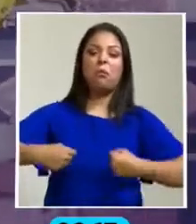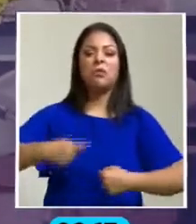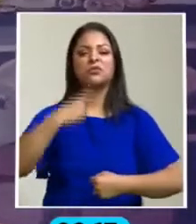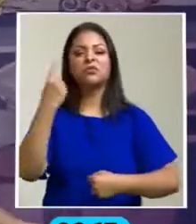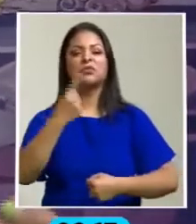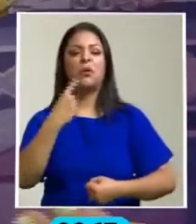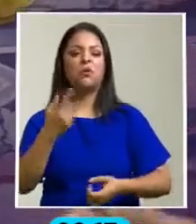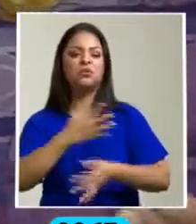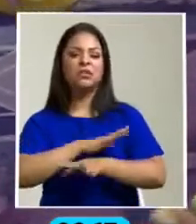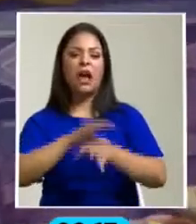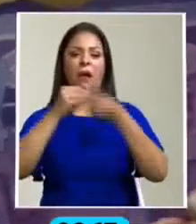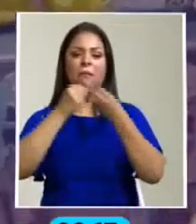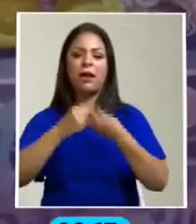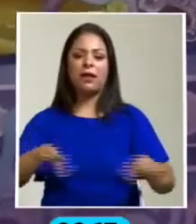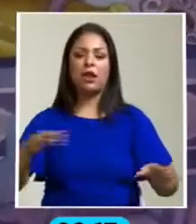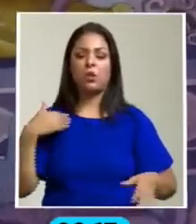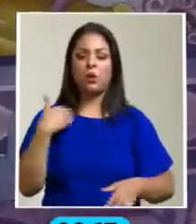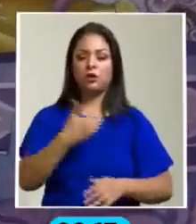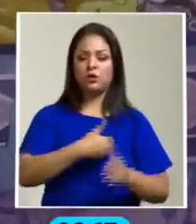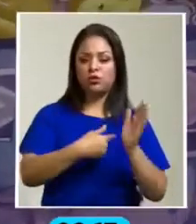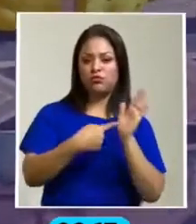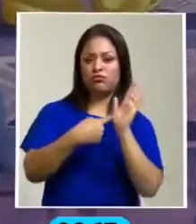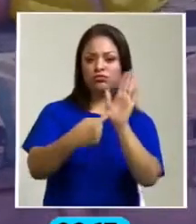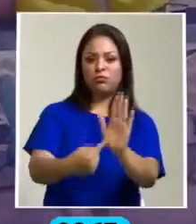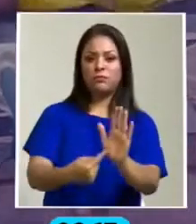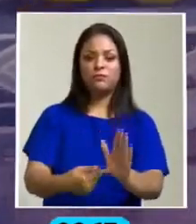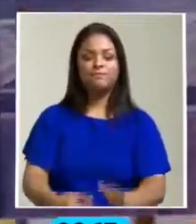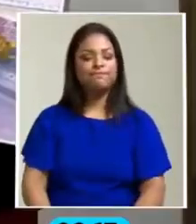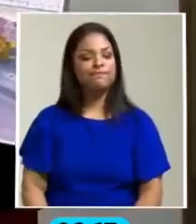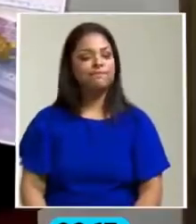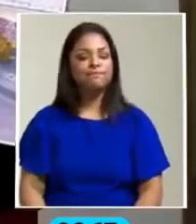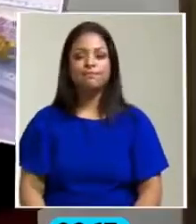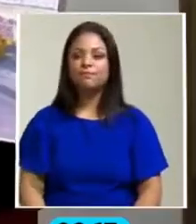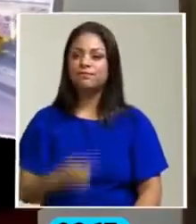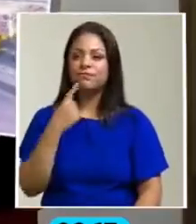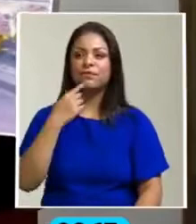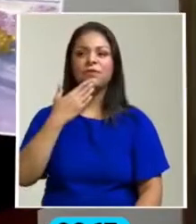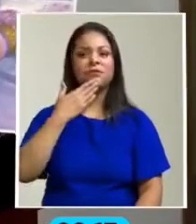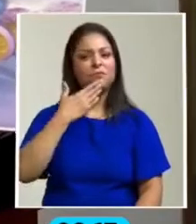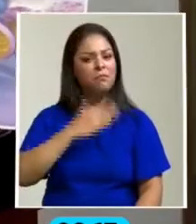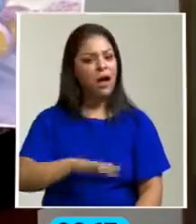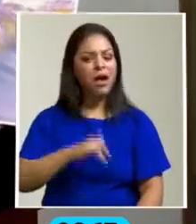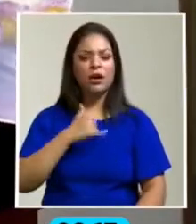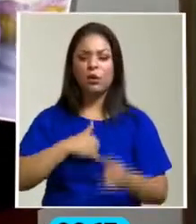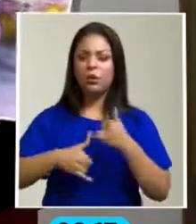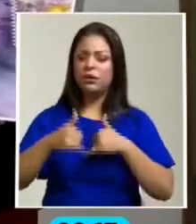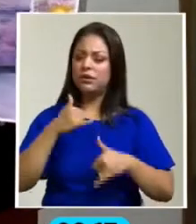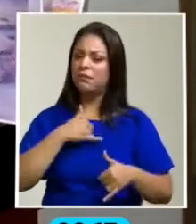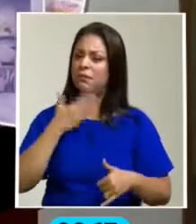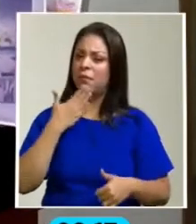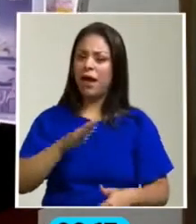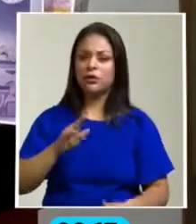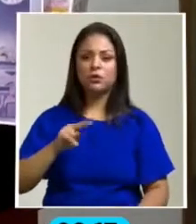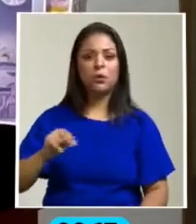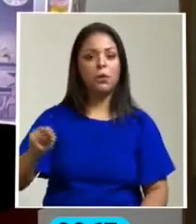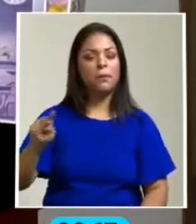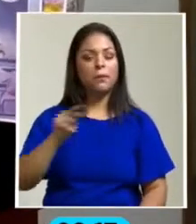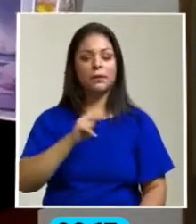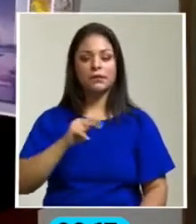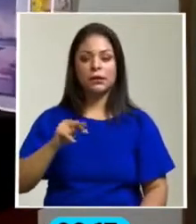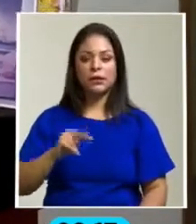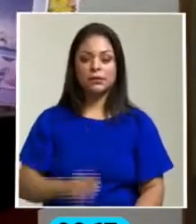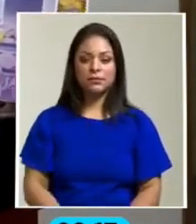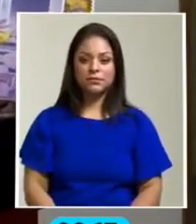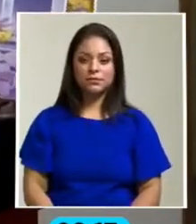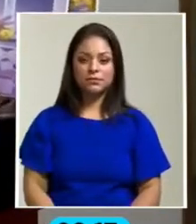show? ¡Ay, no! ¡Qué egoístas! ¡Qué sí. malas compañeras! No... Ay, vamos a